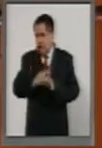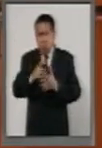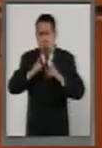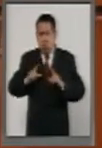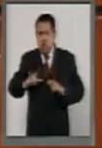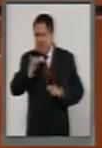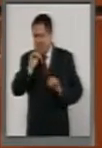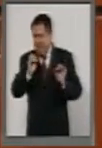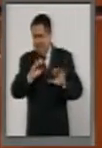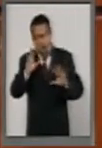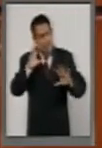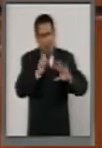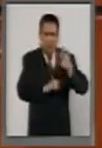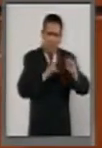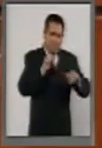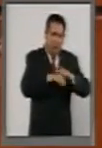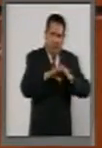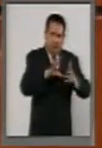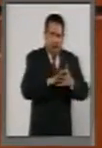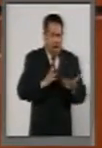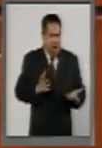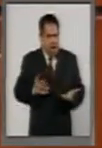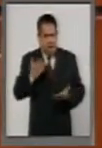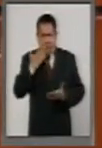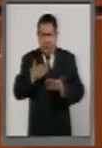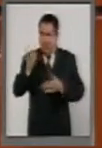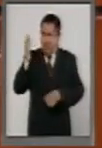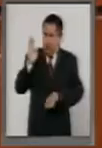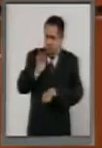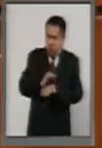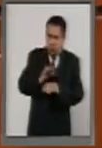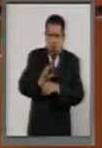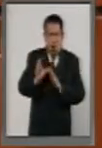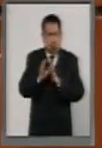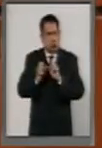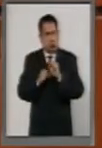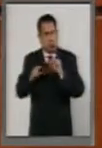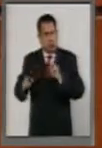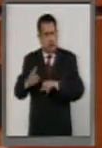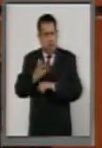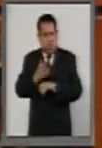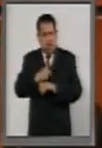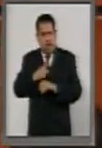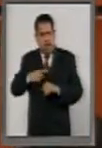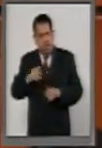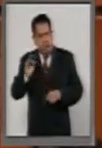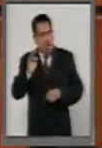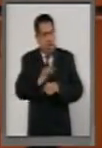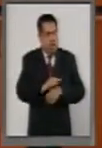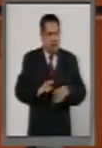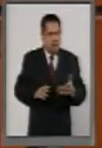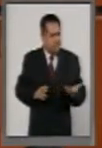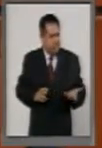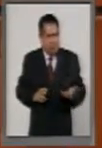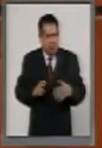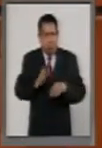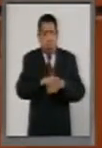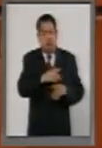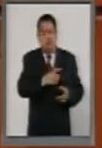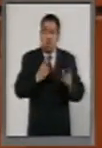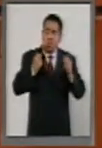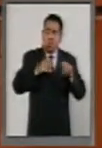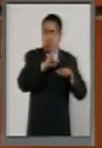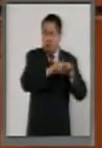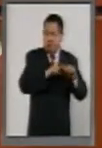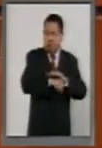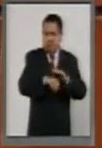sin considerar la protección constitucional que los Estados Unidos contra el registro ilegal y